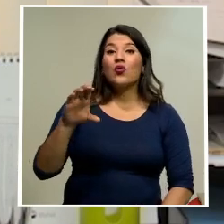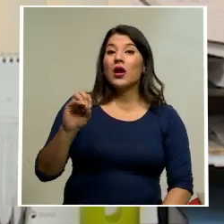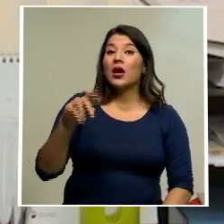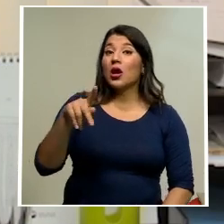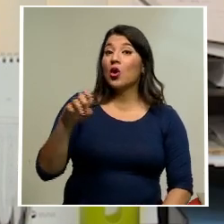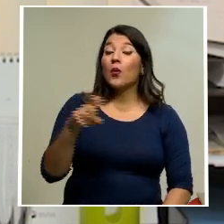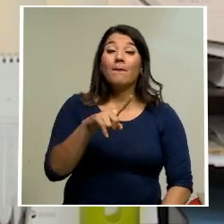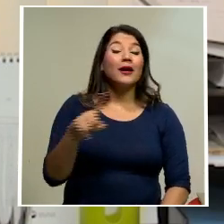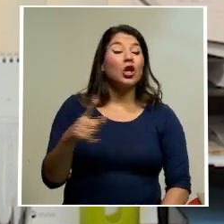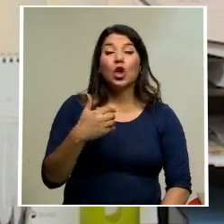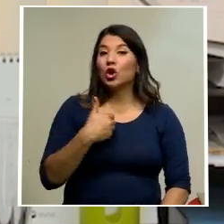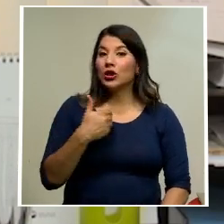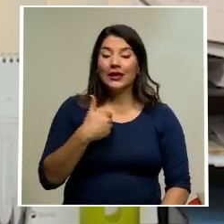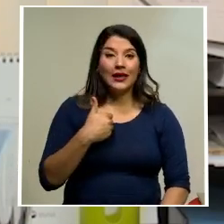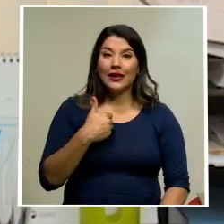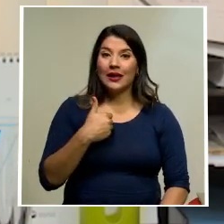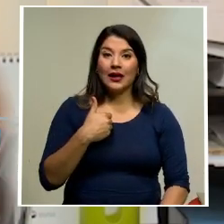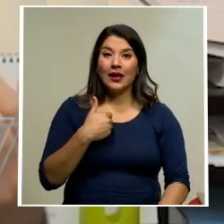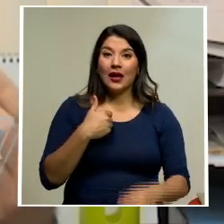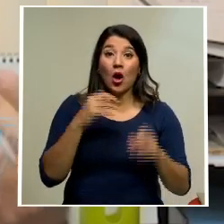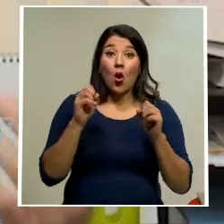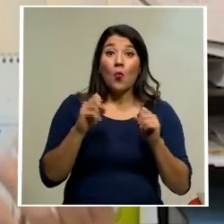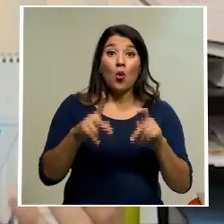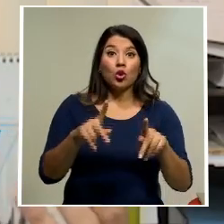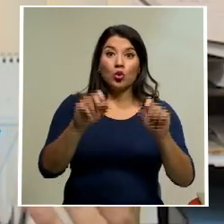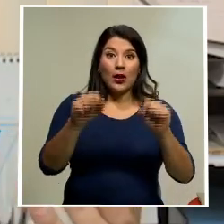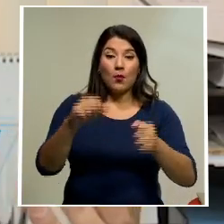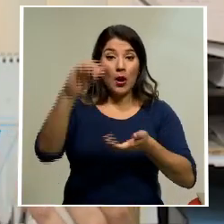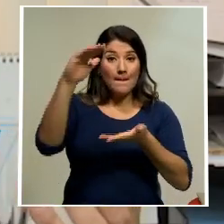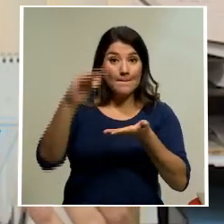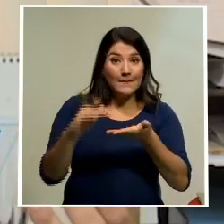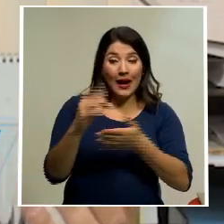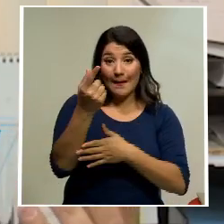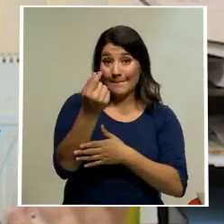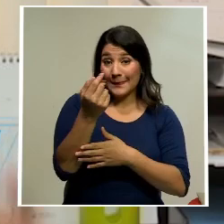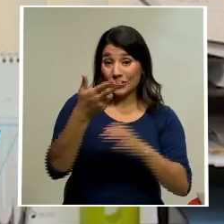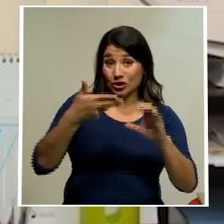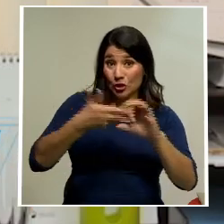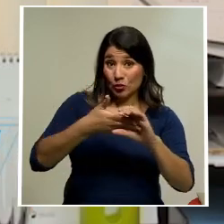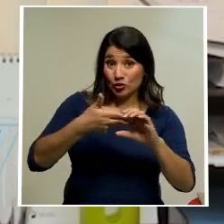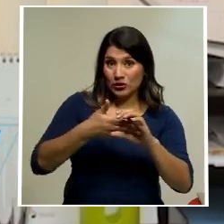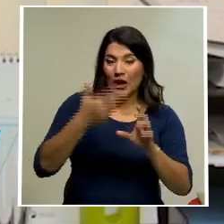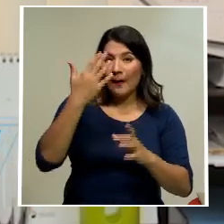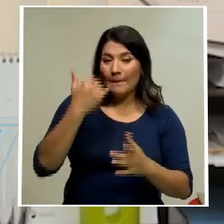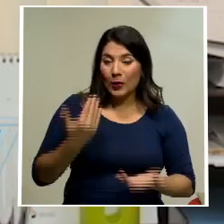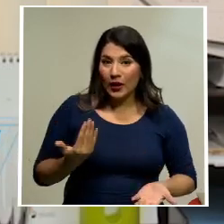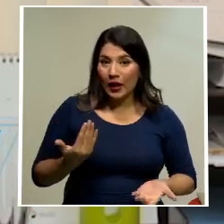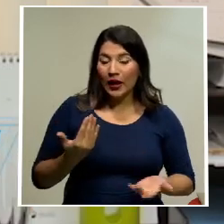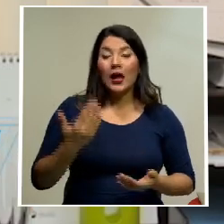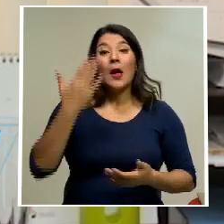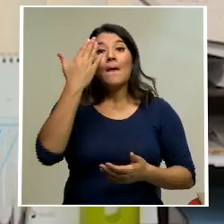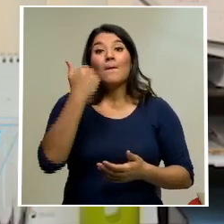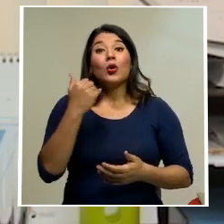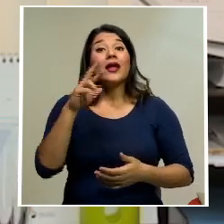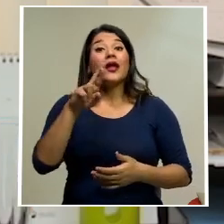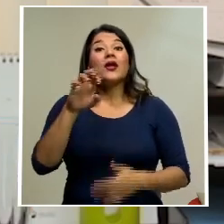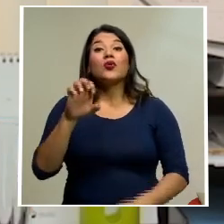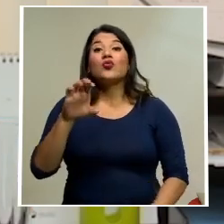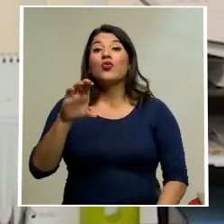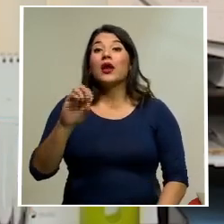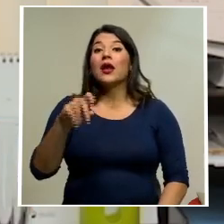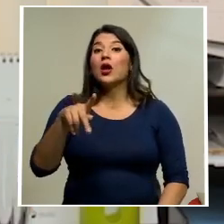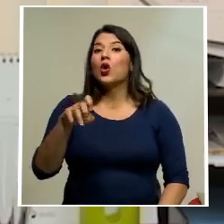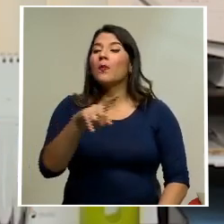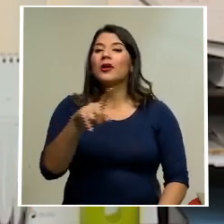reales de poder bajar el precio de los combustibles porque no administra ni